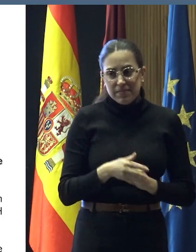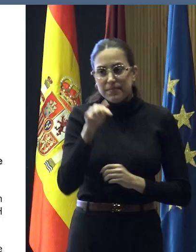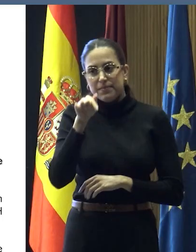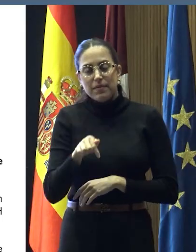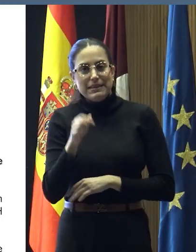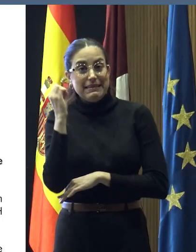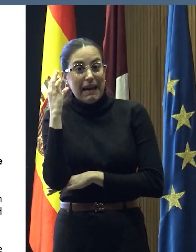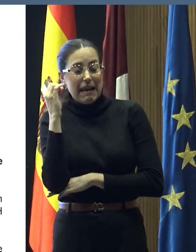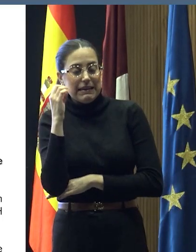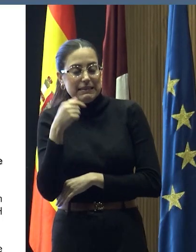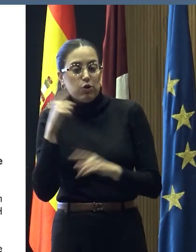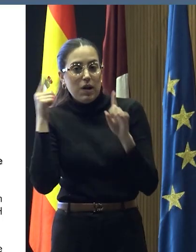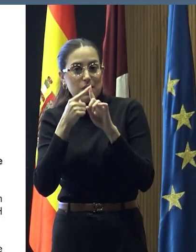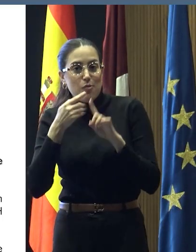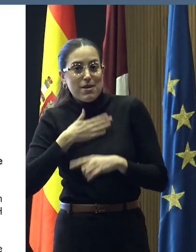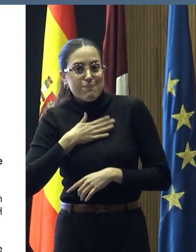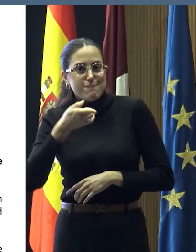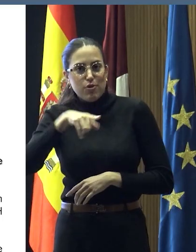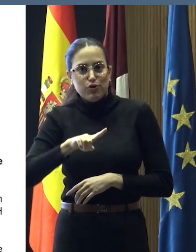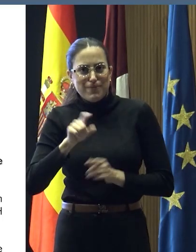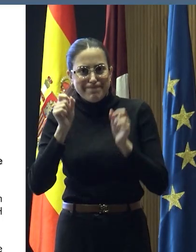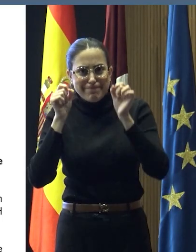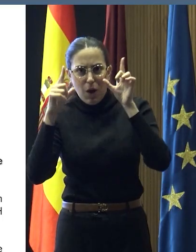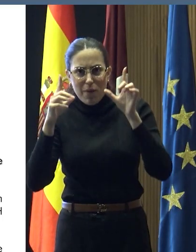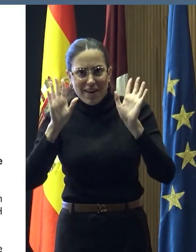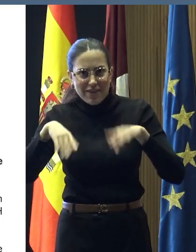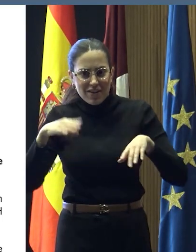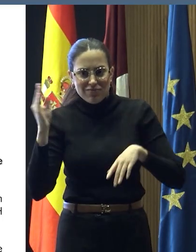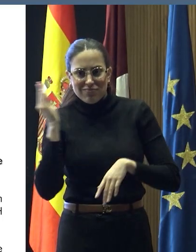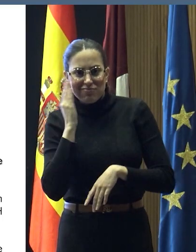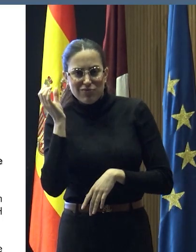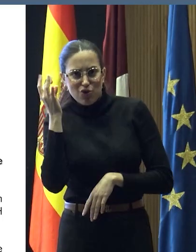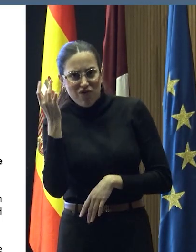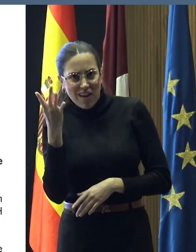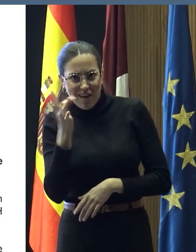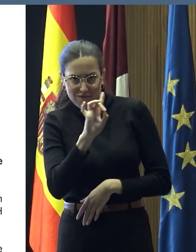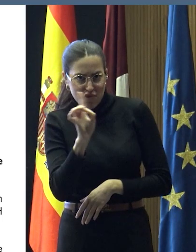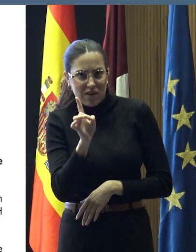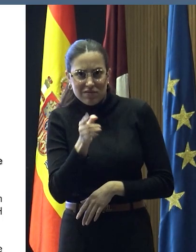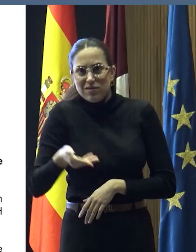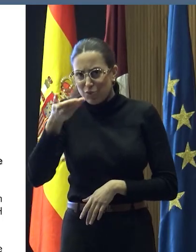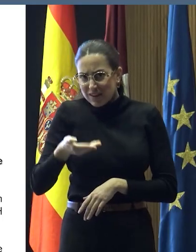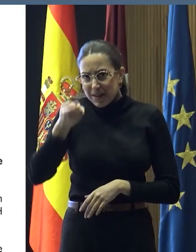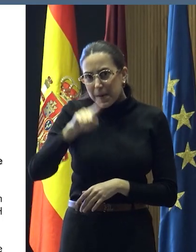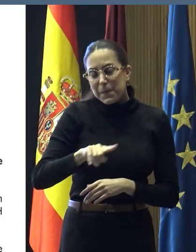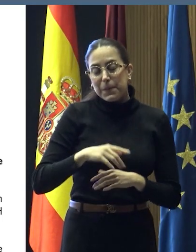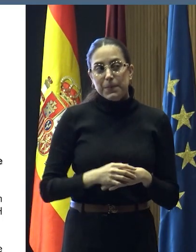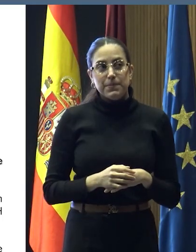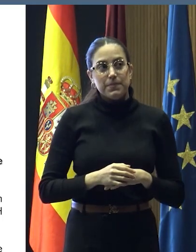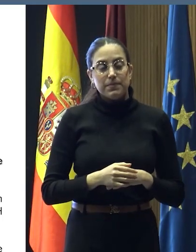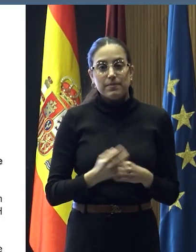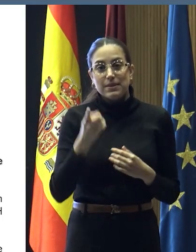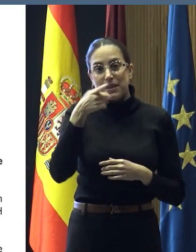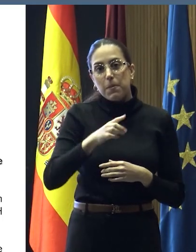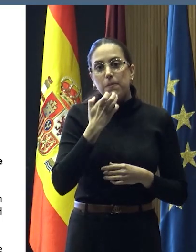espero que vosotros hayáis visto que no es una tontería lo que estamos comentando. Hay